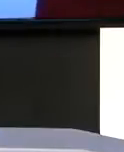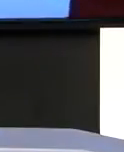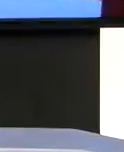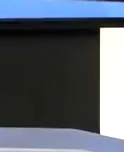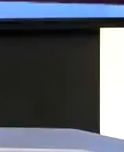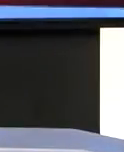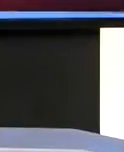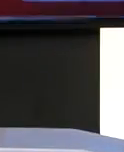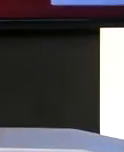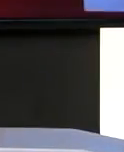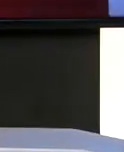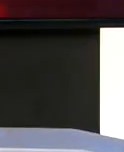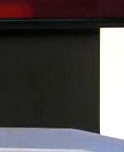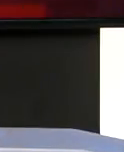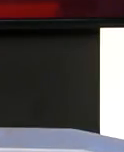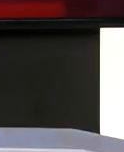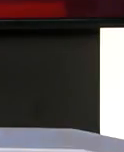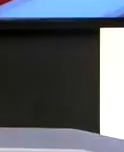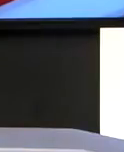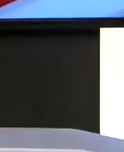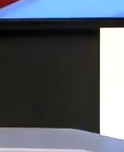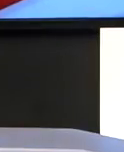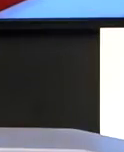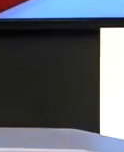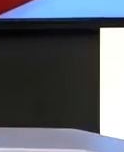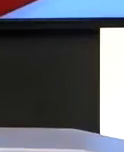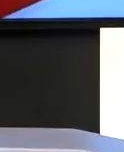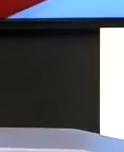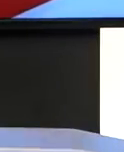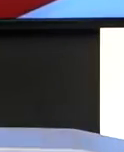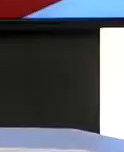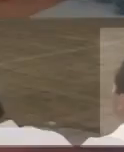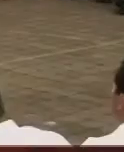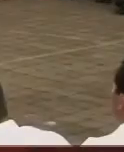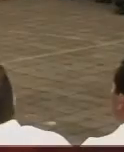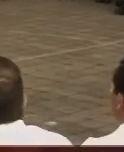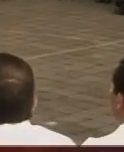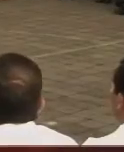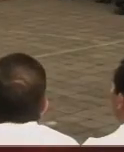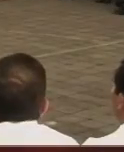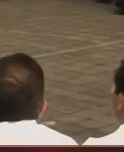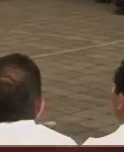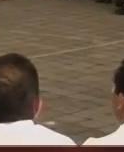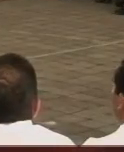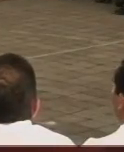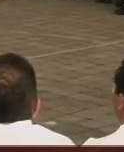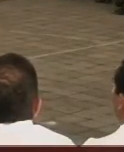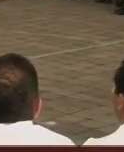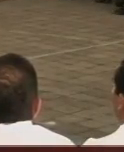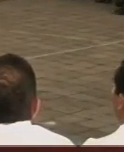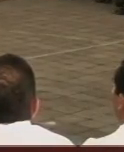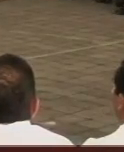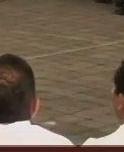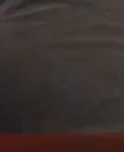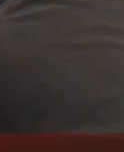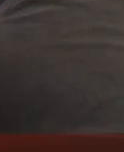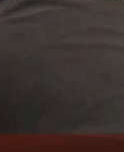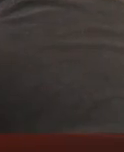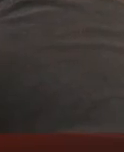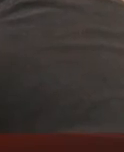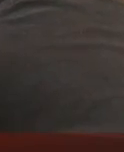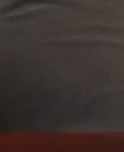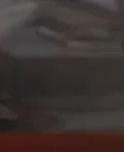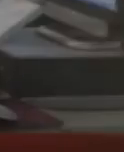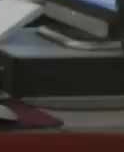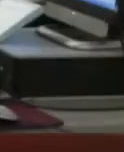Gracias por continuar con nosotros. Y de gira de trabajo por Veracruz, el secretario de Educación Pública, Aurelio Nuño Mayer, aseguró que a través del programa de